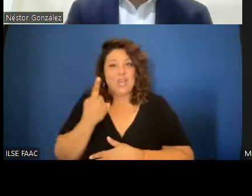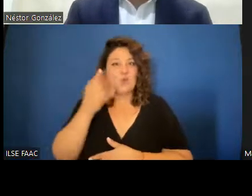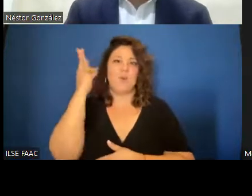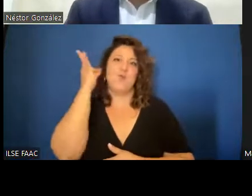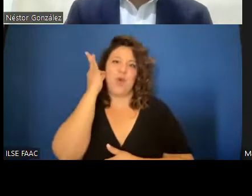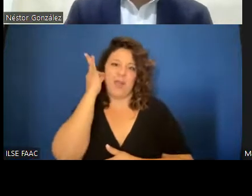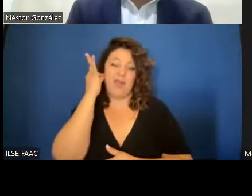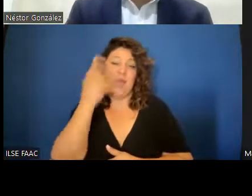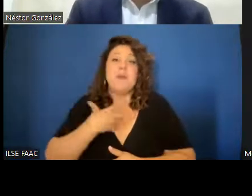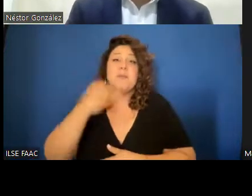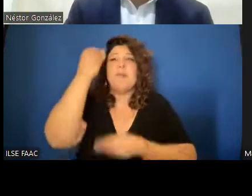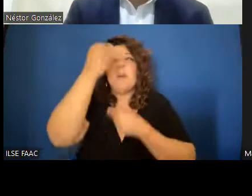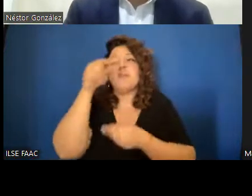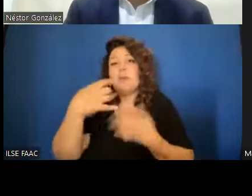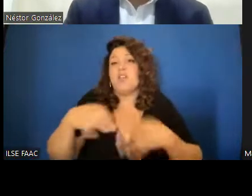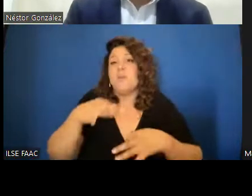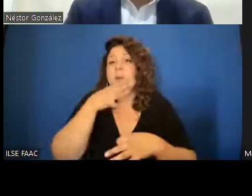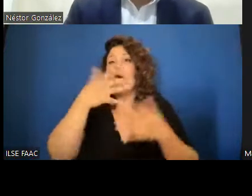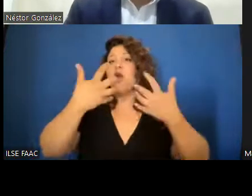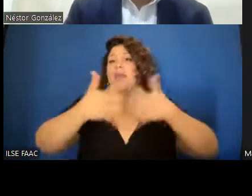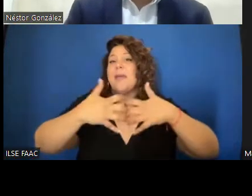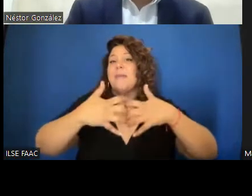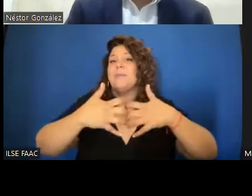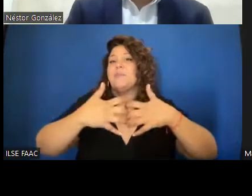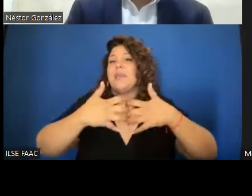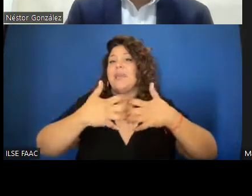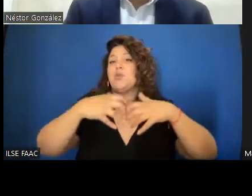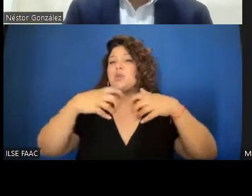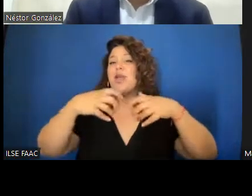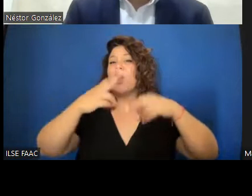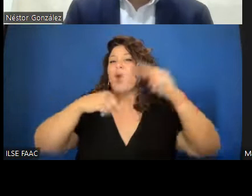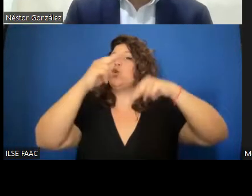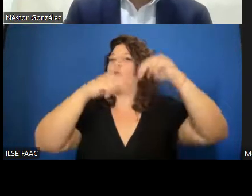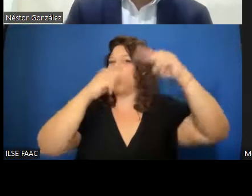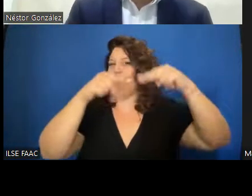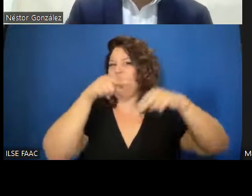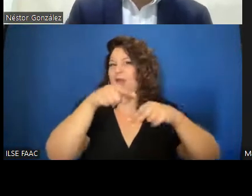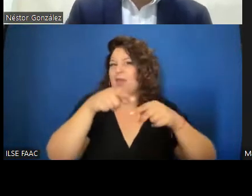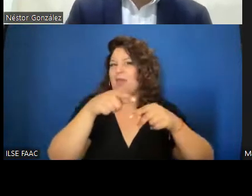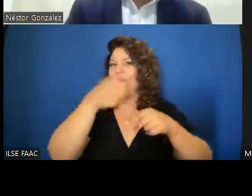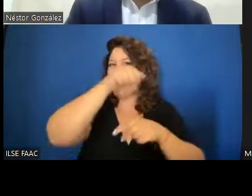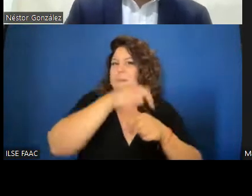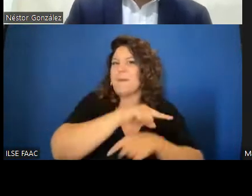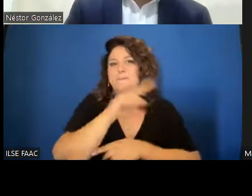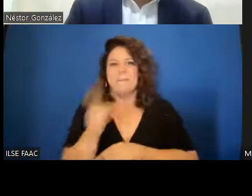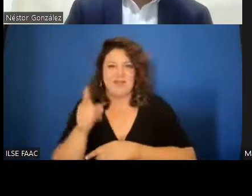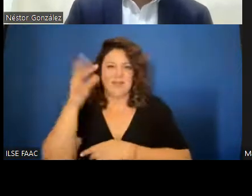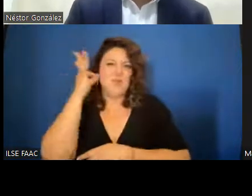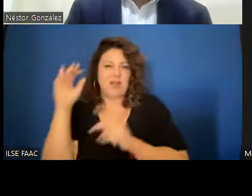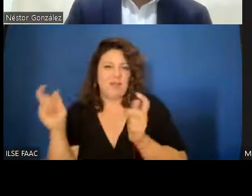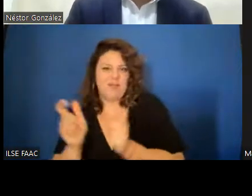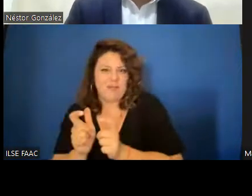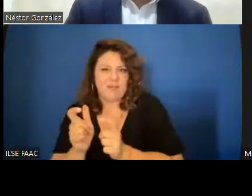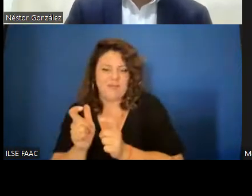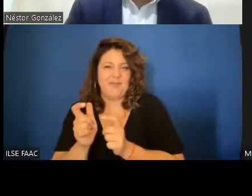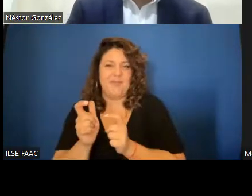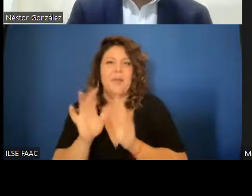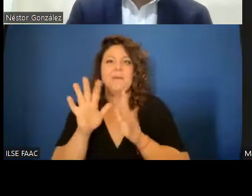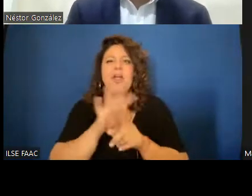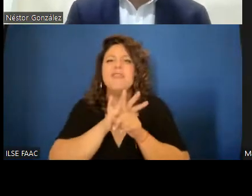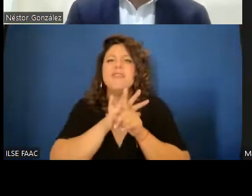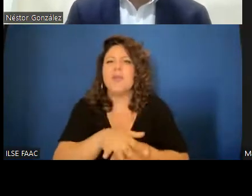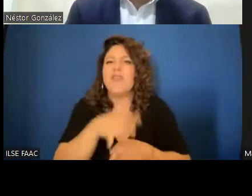que abre esa puerta y bueno, es la verdad bastante interesante porque bueno, facilita las cosas y hay una ley en la